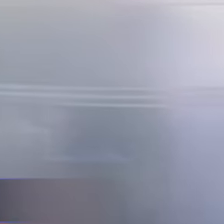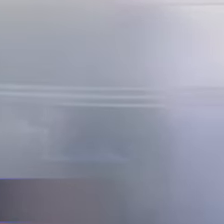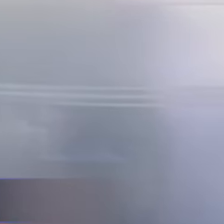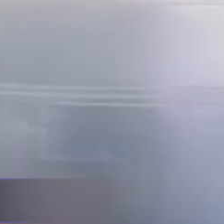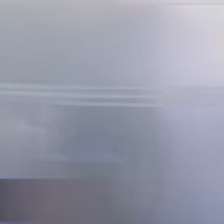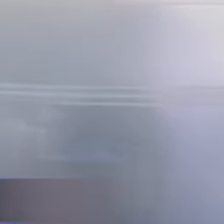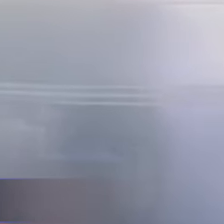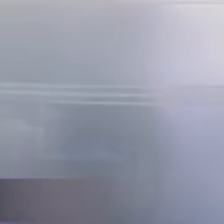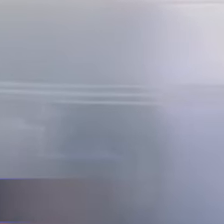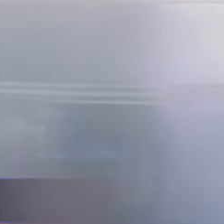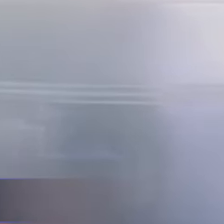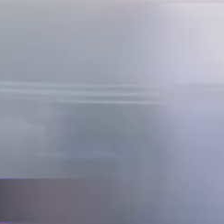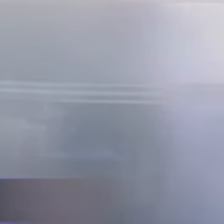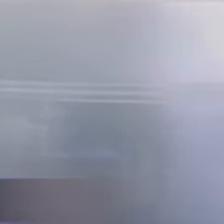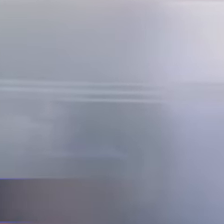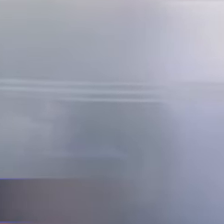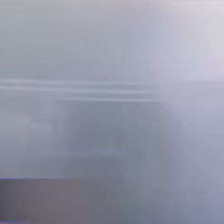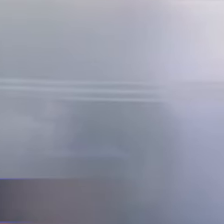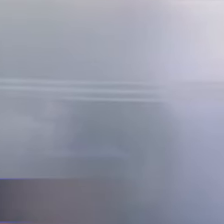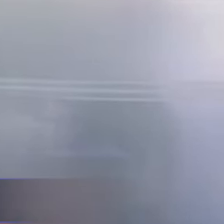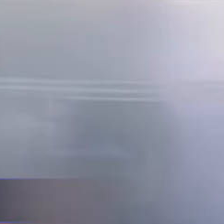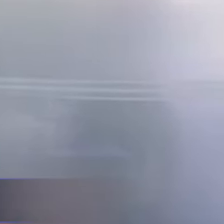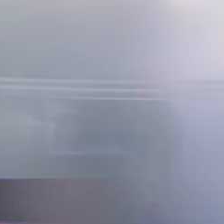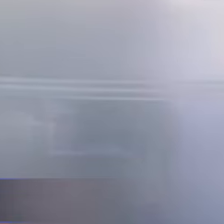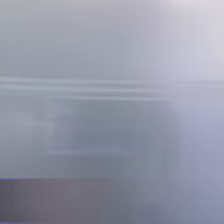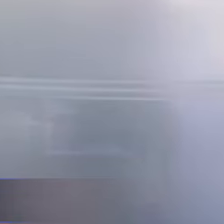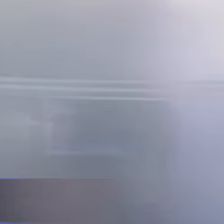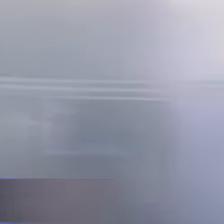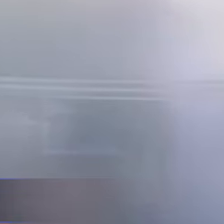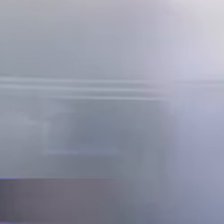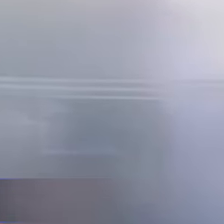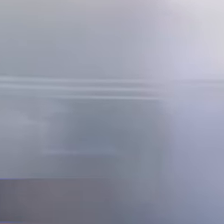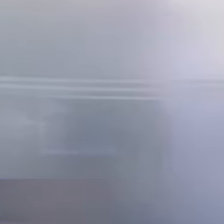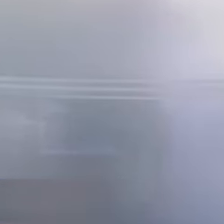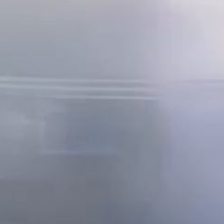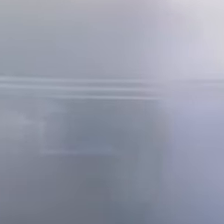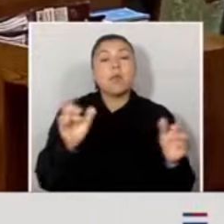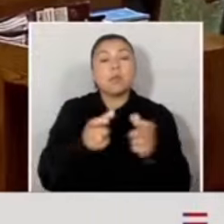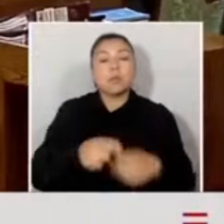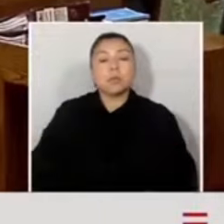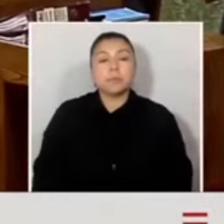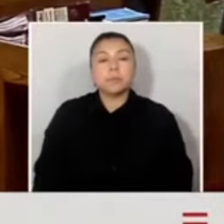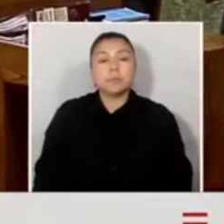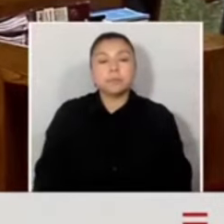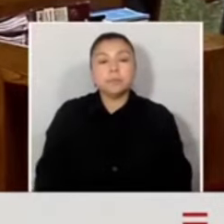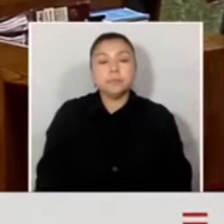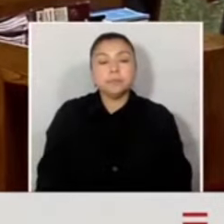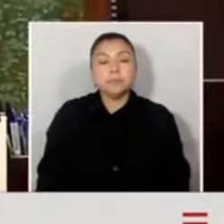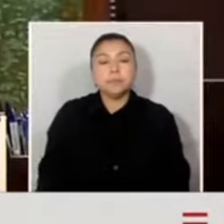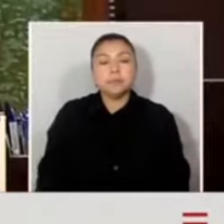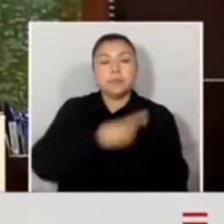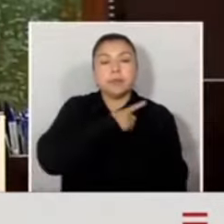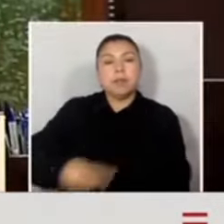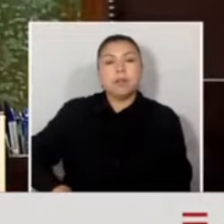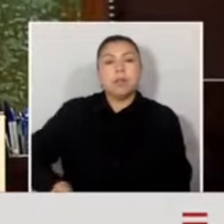la ía legislar a la cual también me opuse no logró aprobar ninguna de las normas que eran la esencia del proyecto